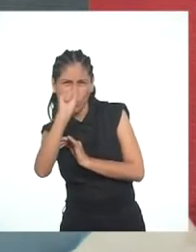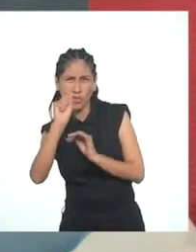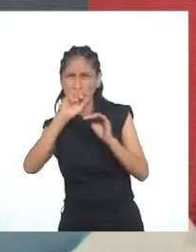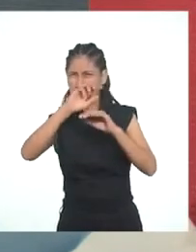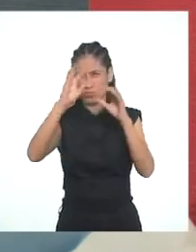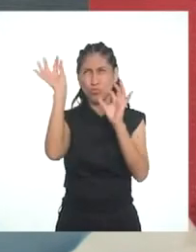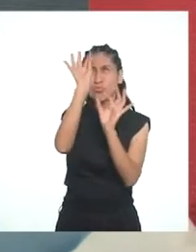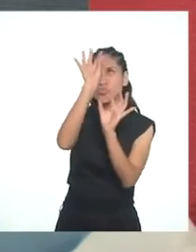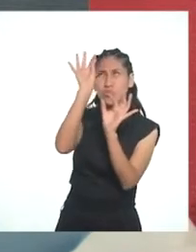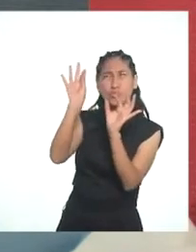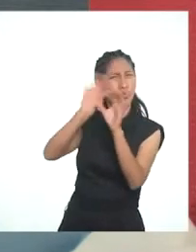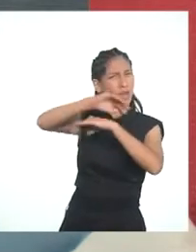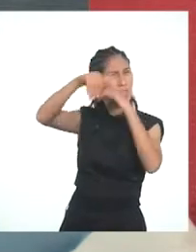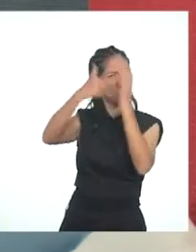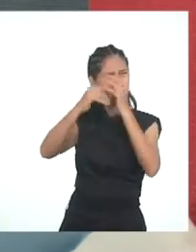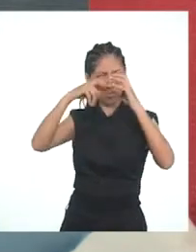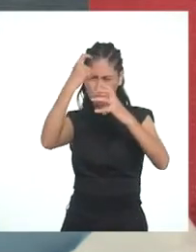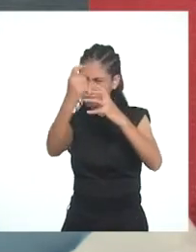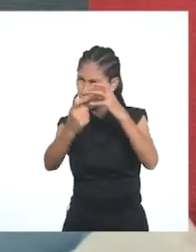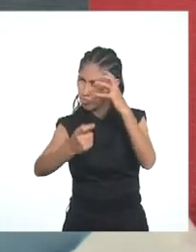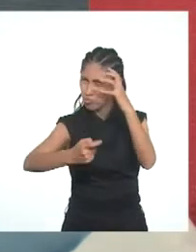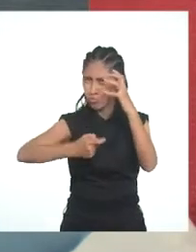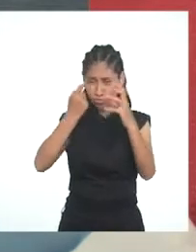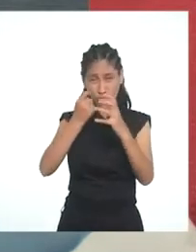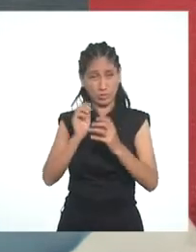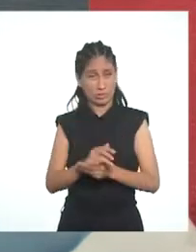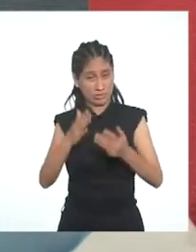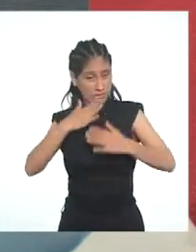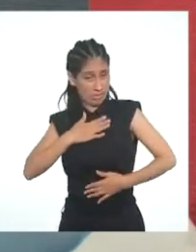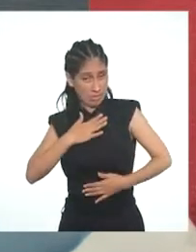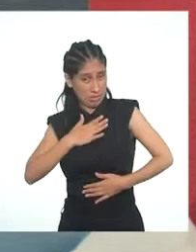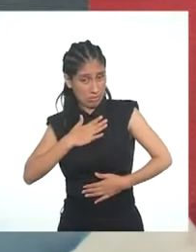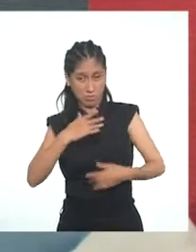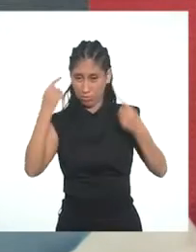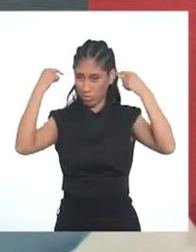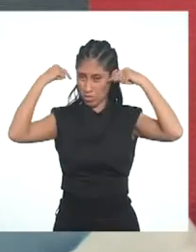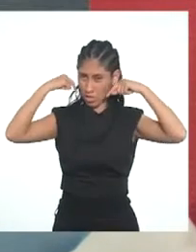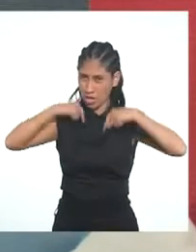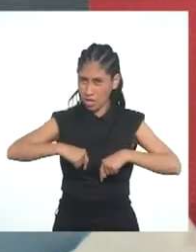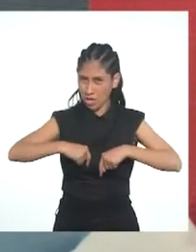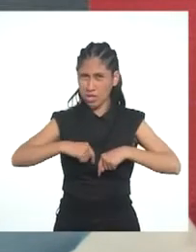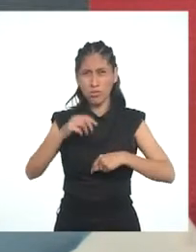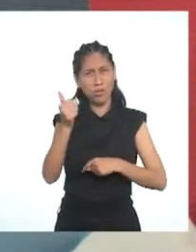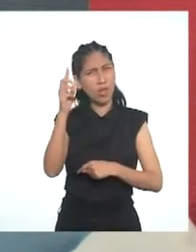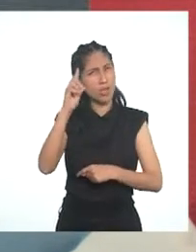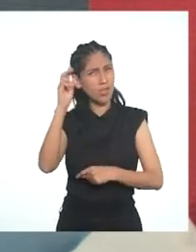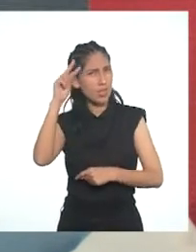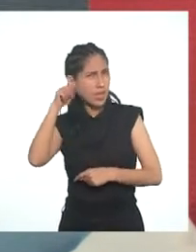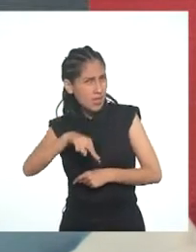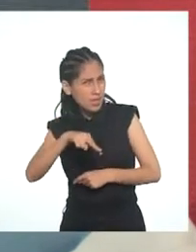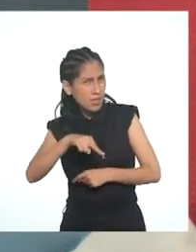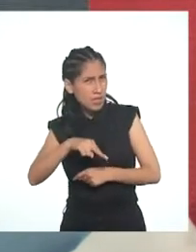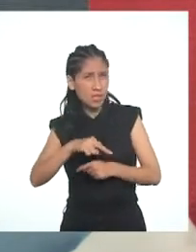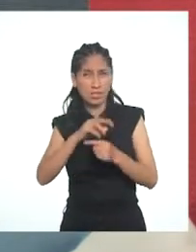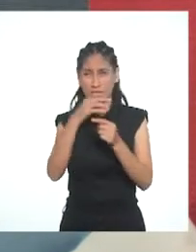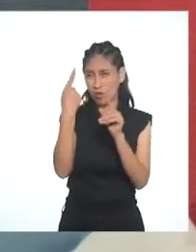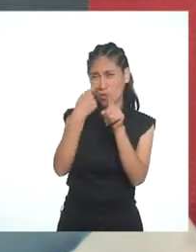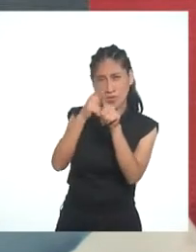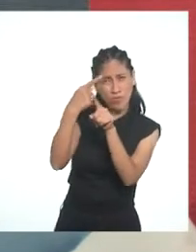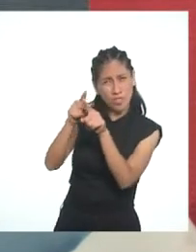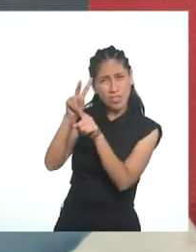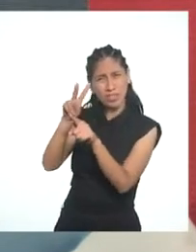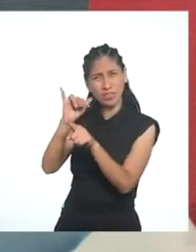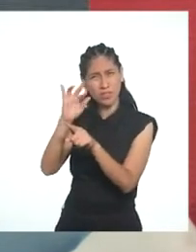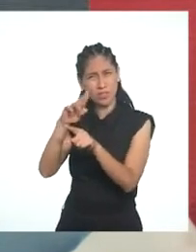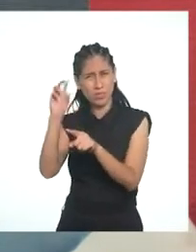ellos. Por cada célula que posee el cuerpo humano hay 10 bacterias aproximadamente. Y nuestro ADN está formado por restos de